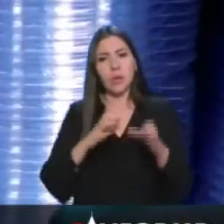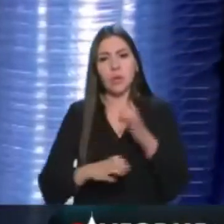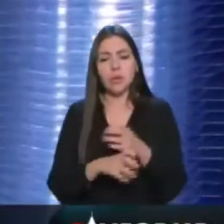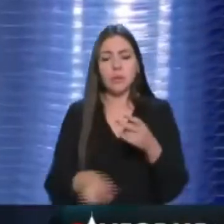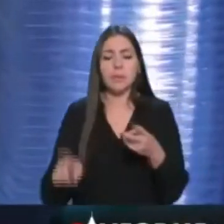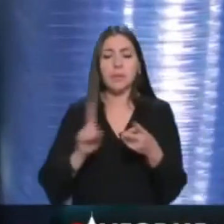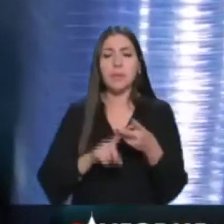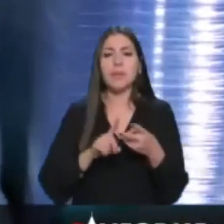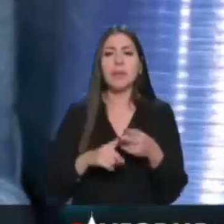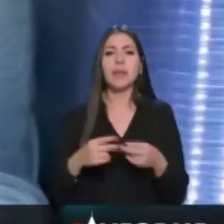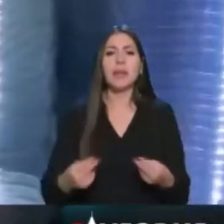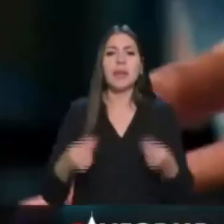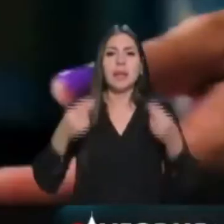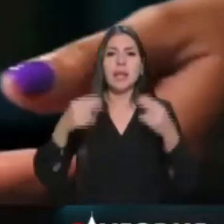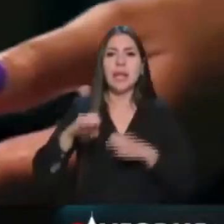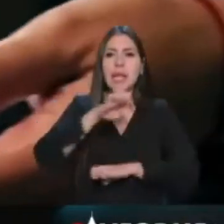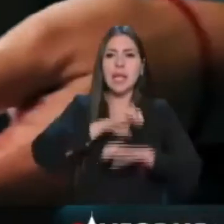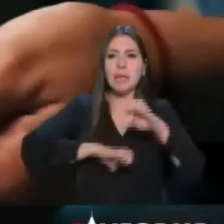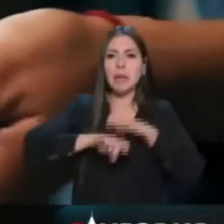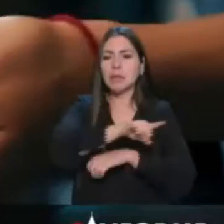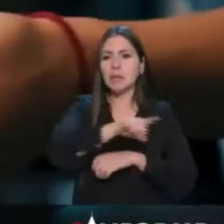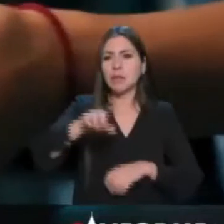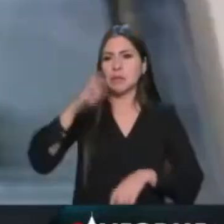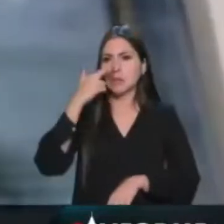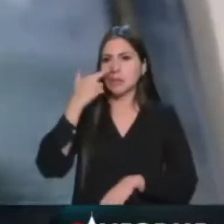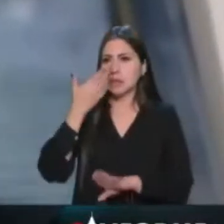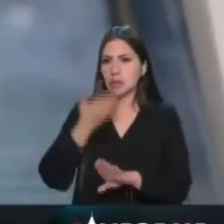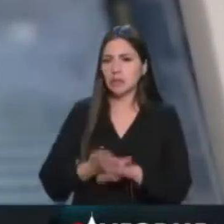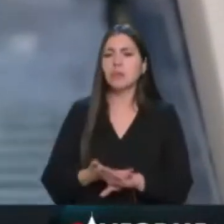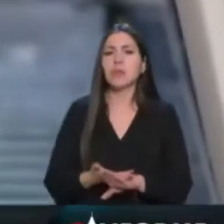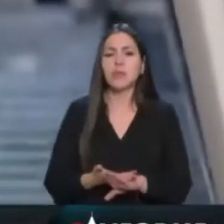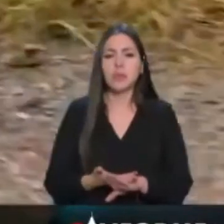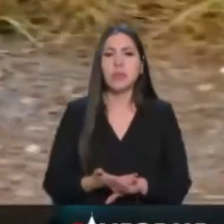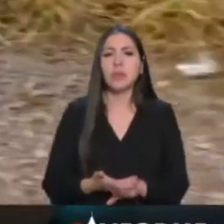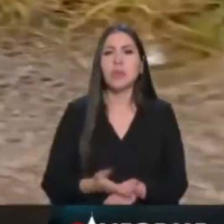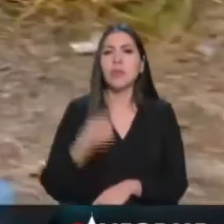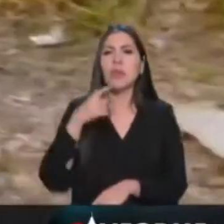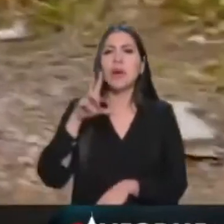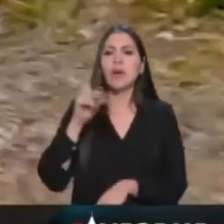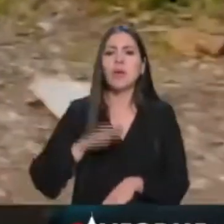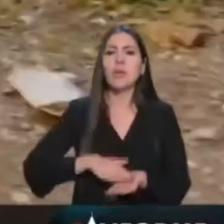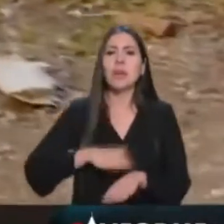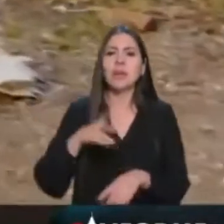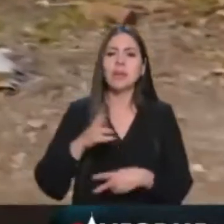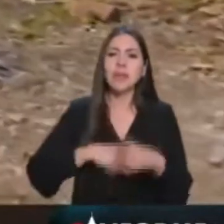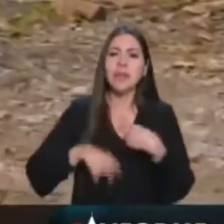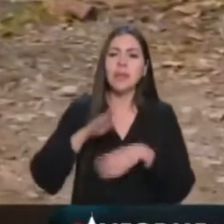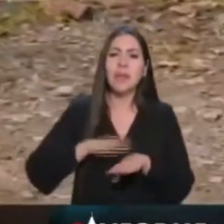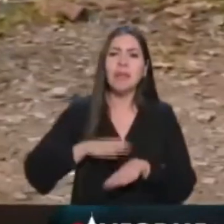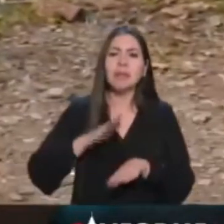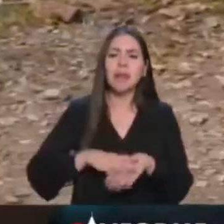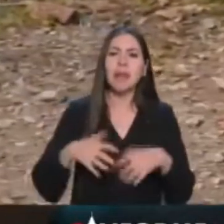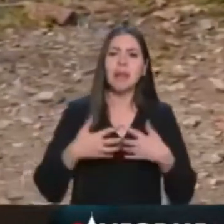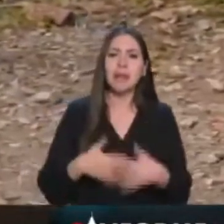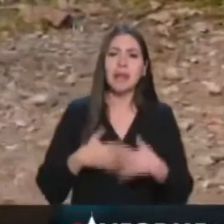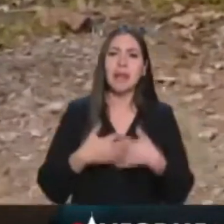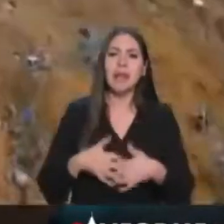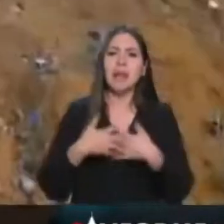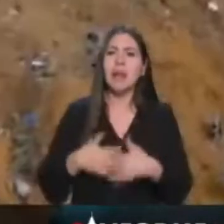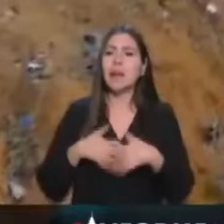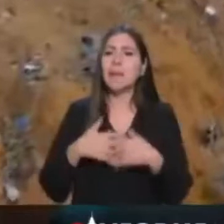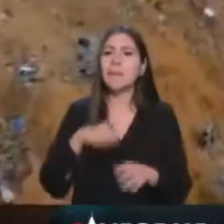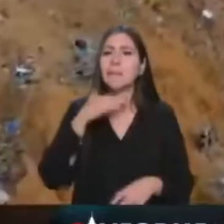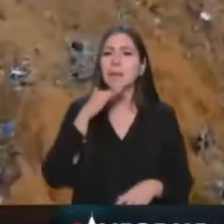las empresas, que tienen que hacerse cargo no solamente de no producir más basura